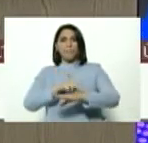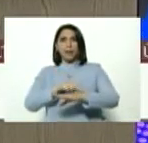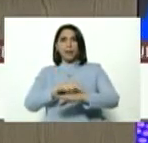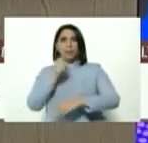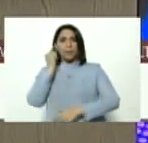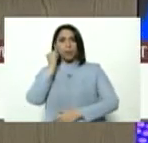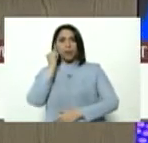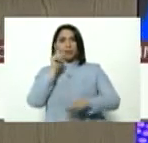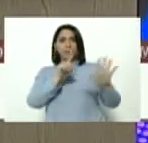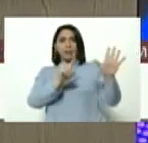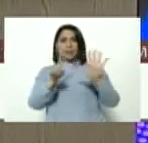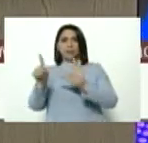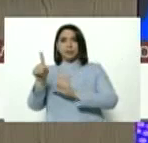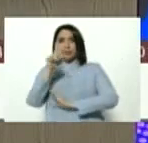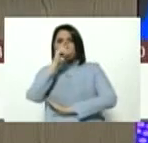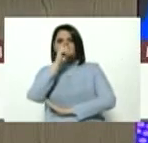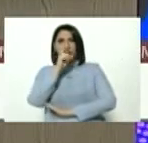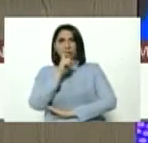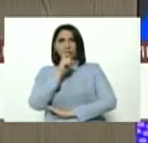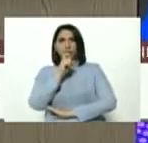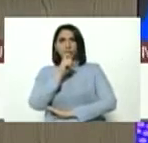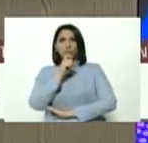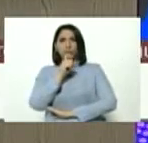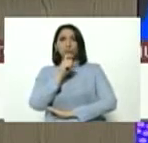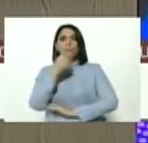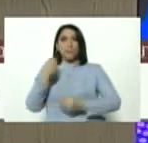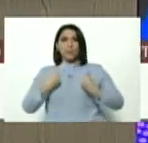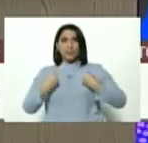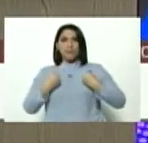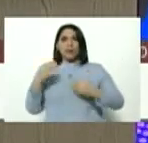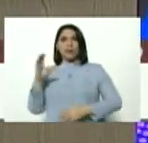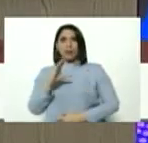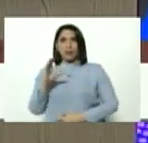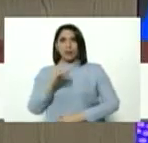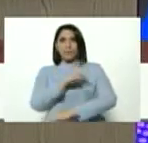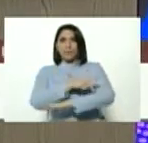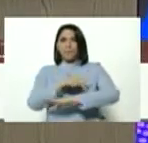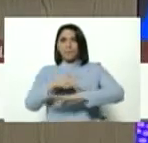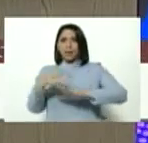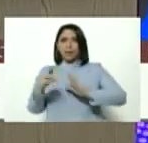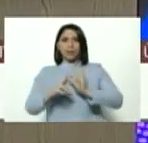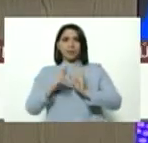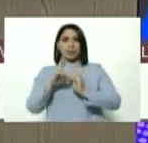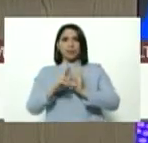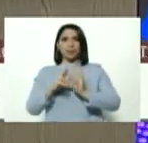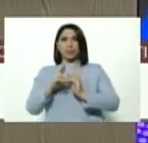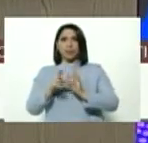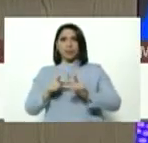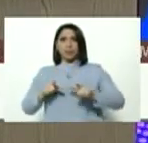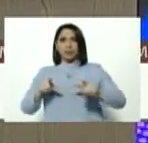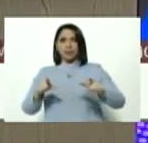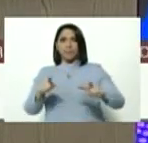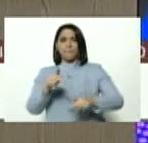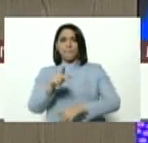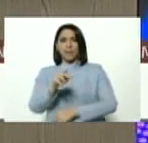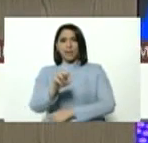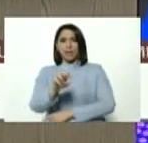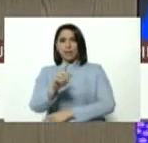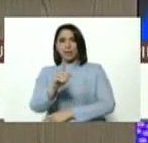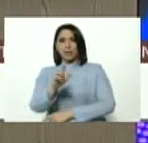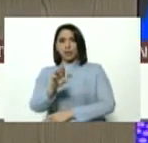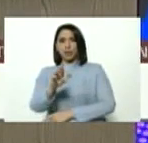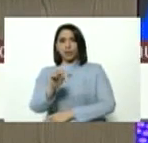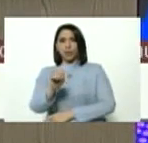66 años de edad, del Distrito Capital, de la parroquia El Recreo, sector Pedro Camejo.